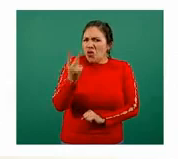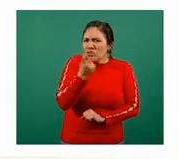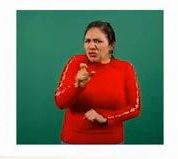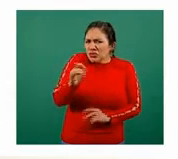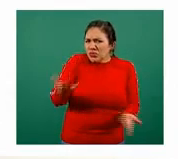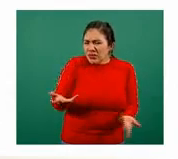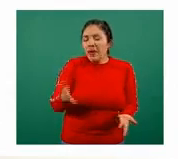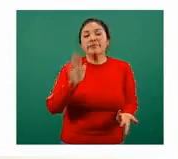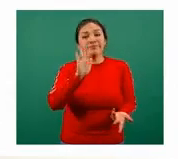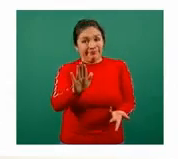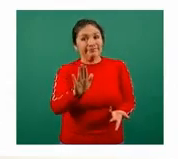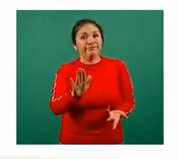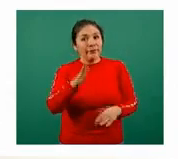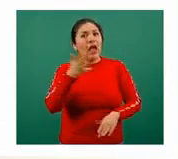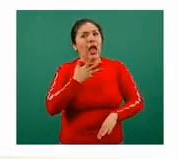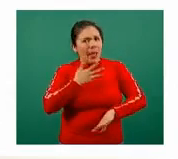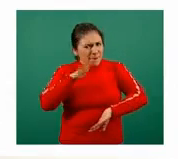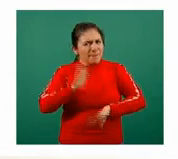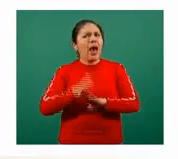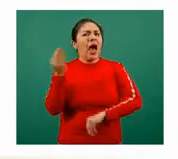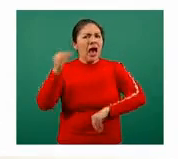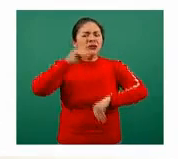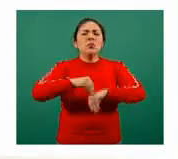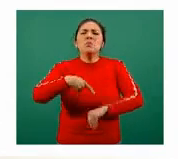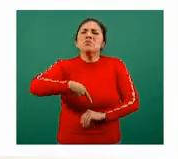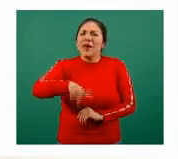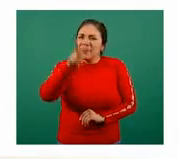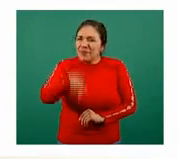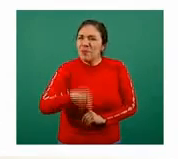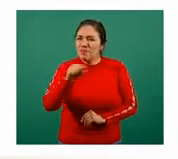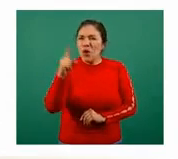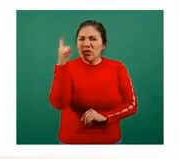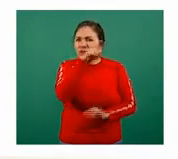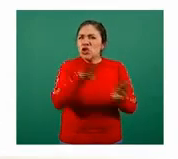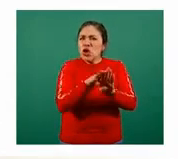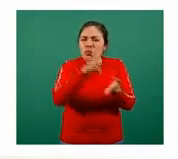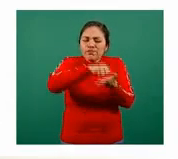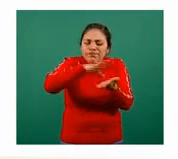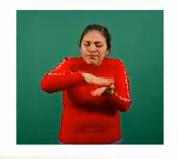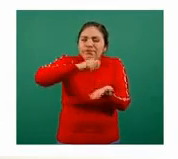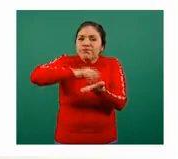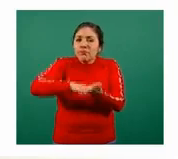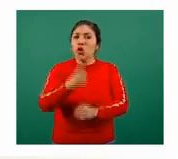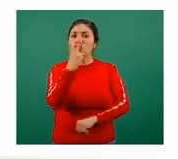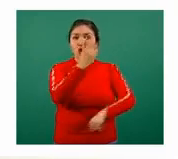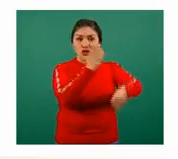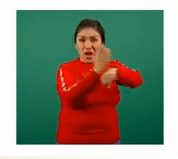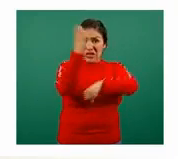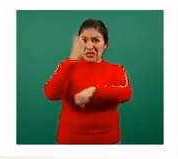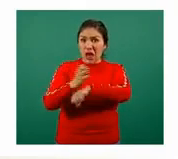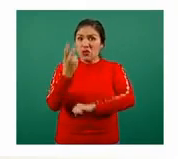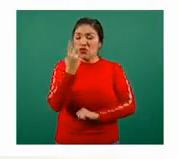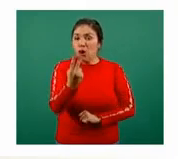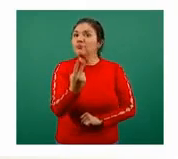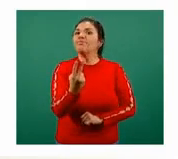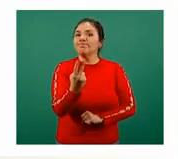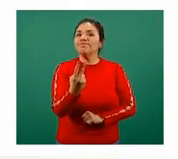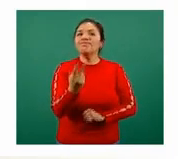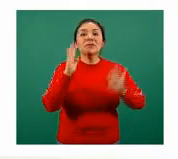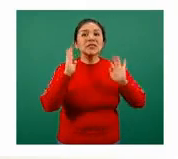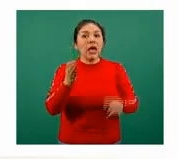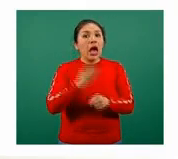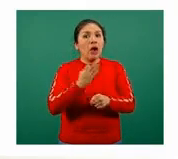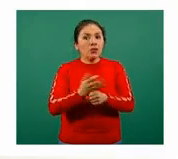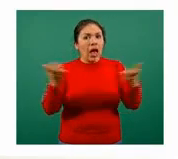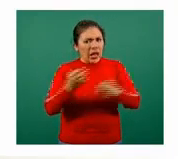poquitas. Se pusieron muchas más, pero hubo algunas dificultades con el registro en dos de las entidades federativas que están ya en